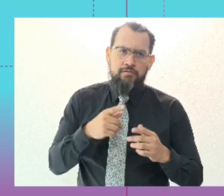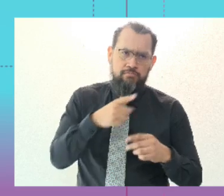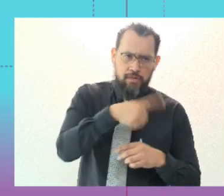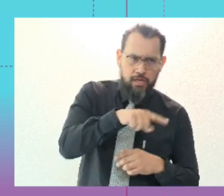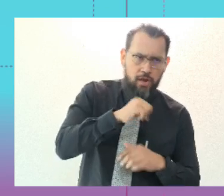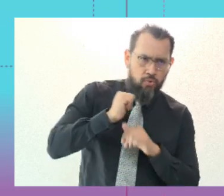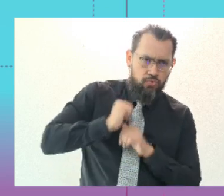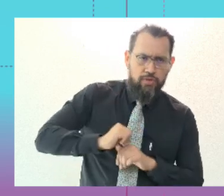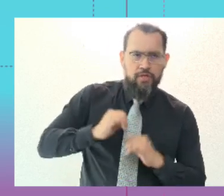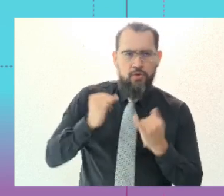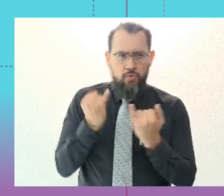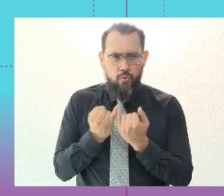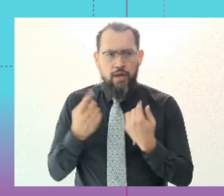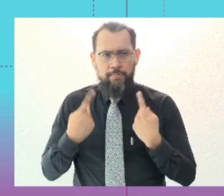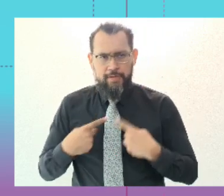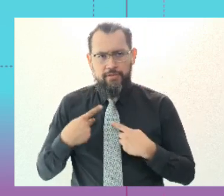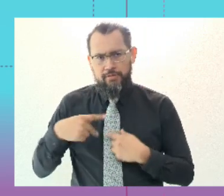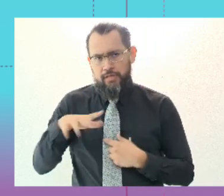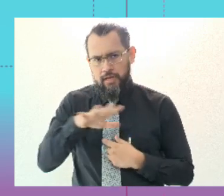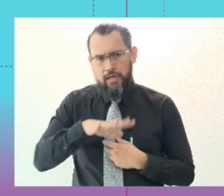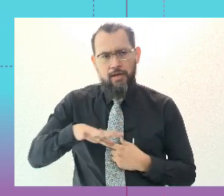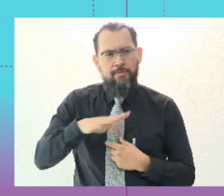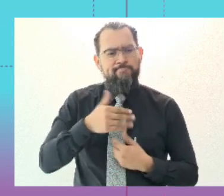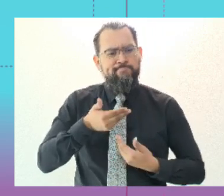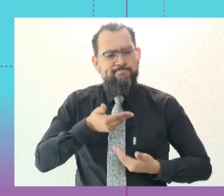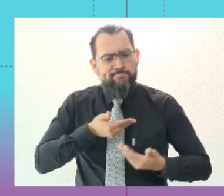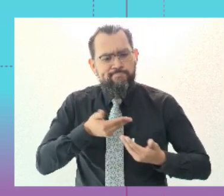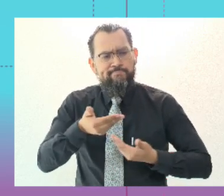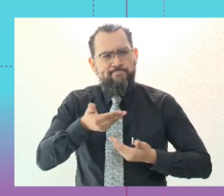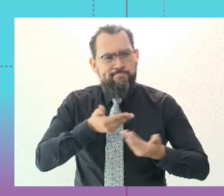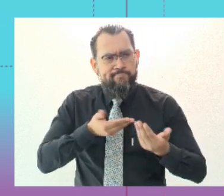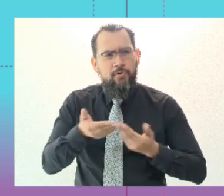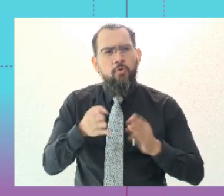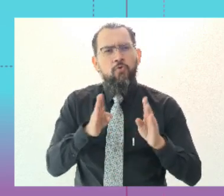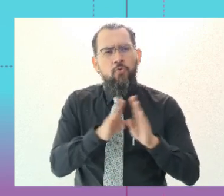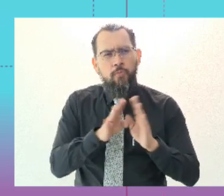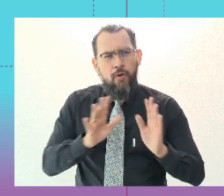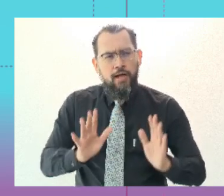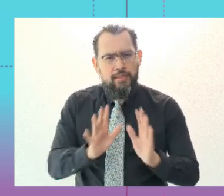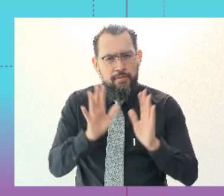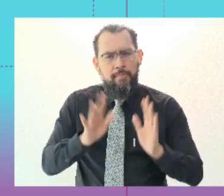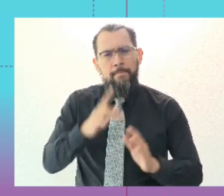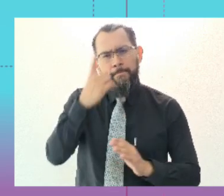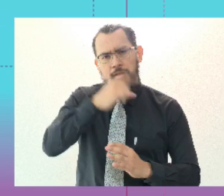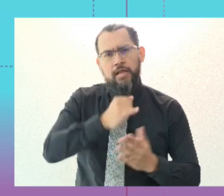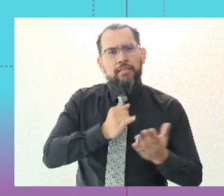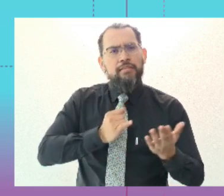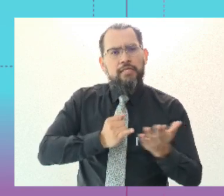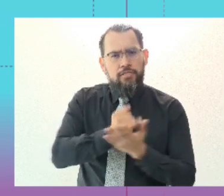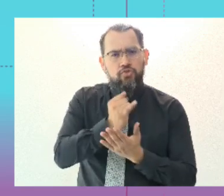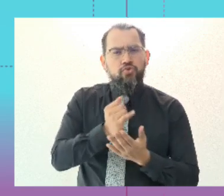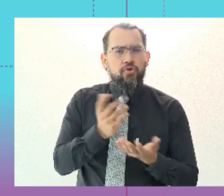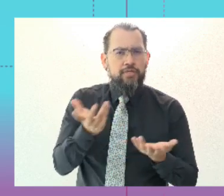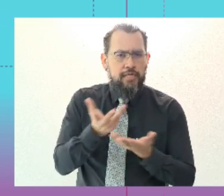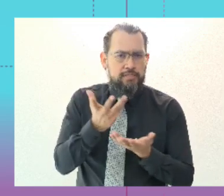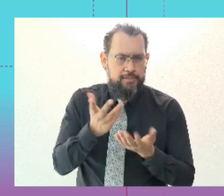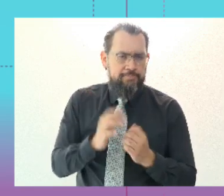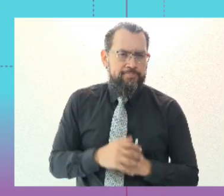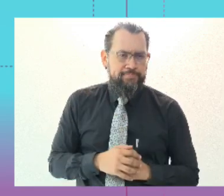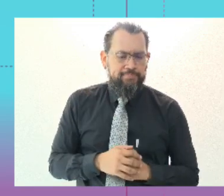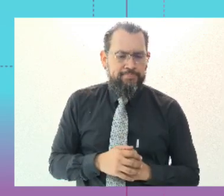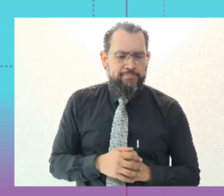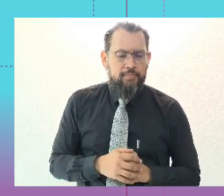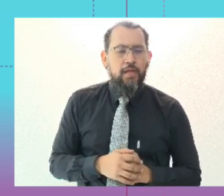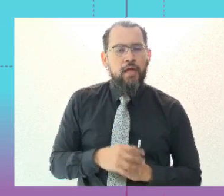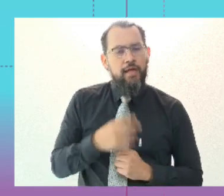los ciudadanos, para generar y alimentar ese vínculo constante en la toma de decisiones. Aquí es